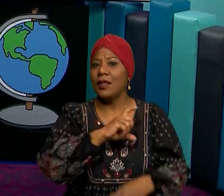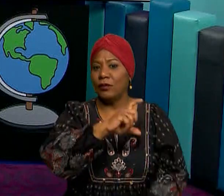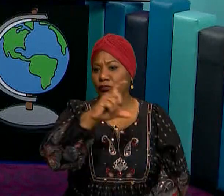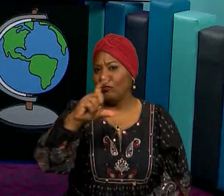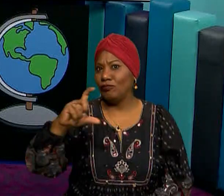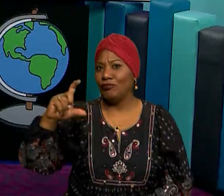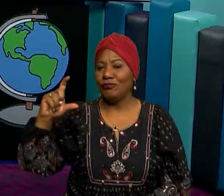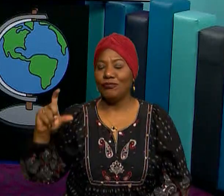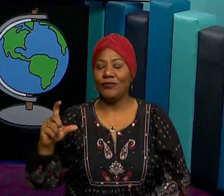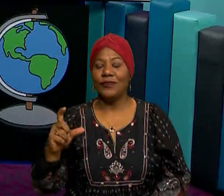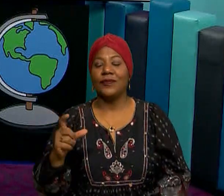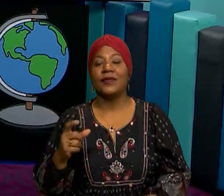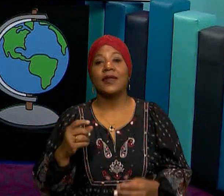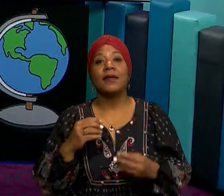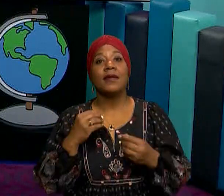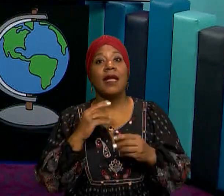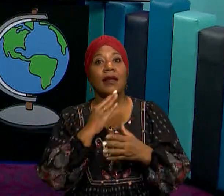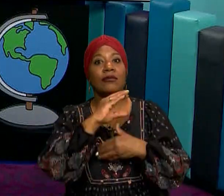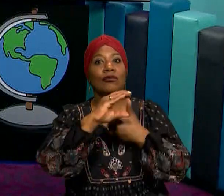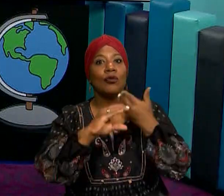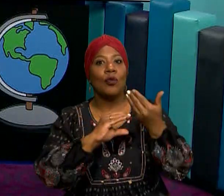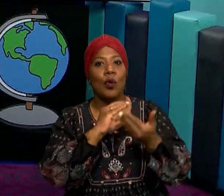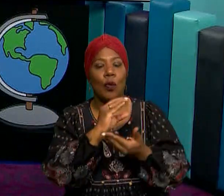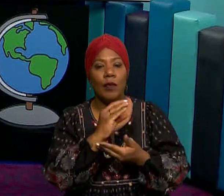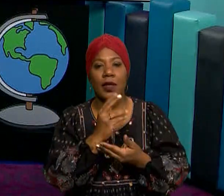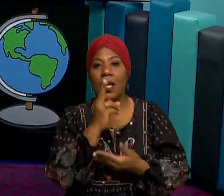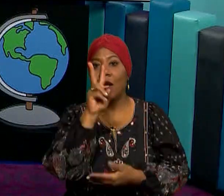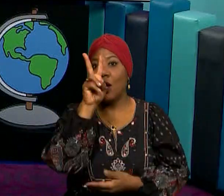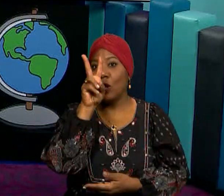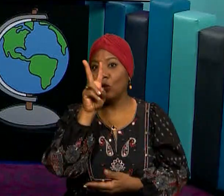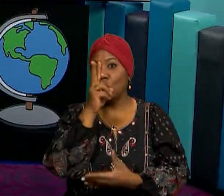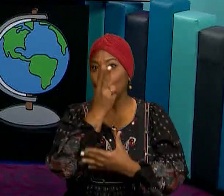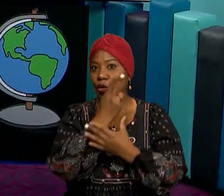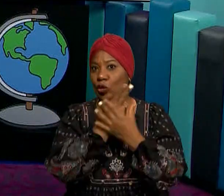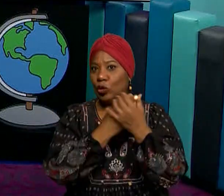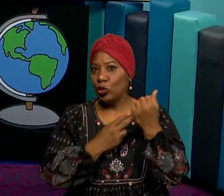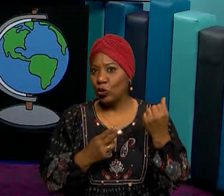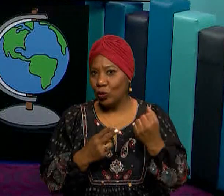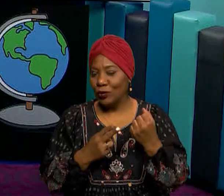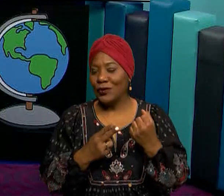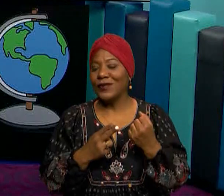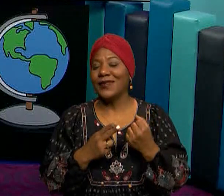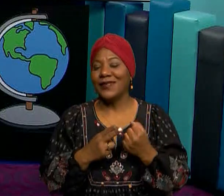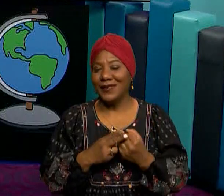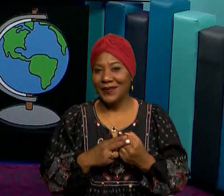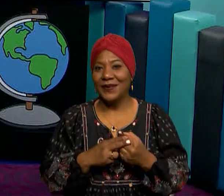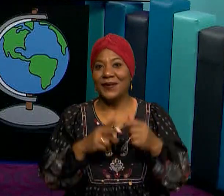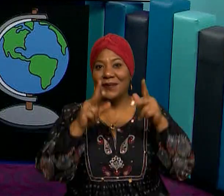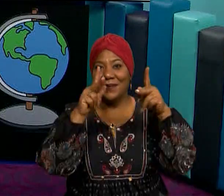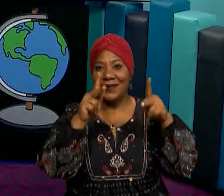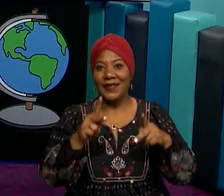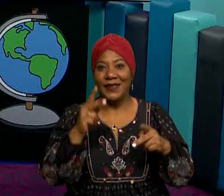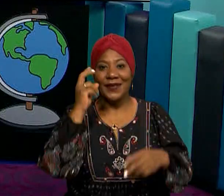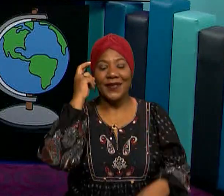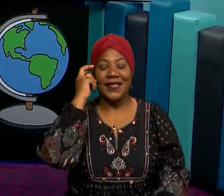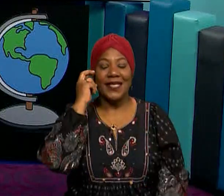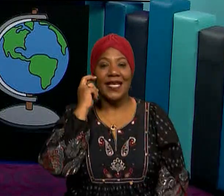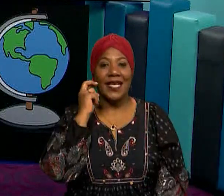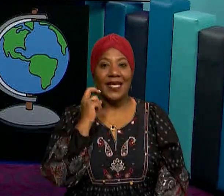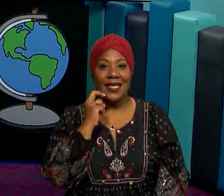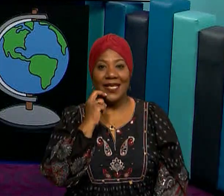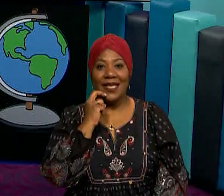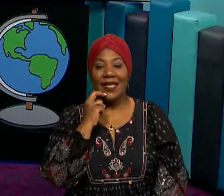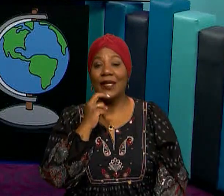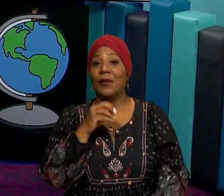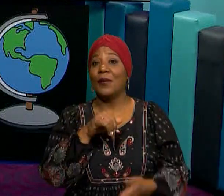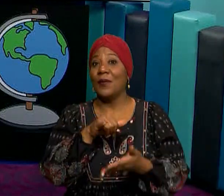mayoría se encuentra mestizada, destacando a los mulatos y a los zambos. Por ende, podría decirse que